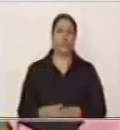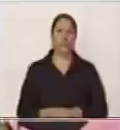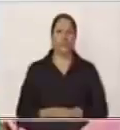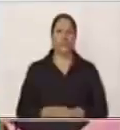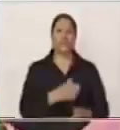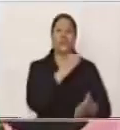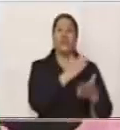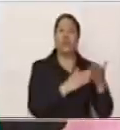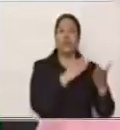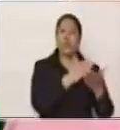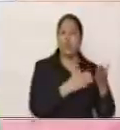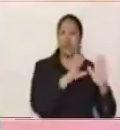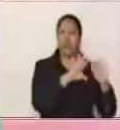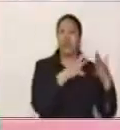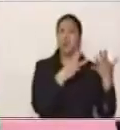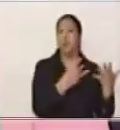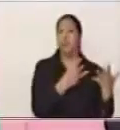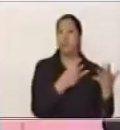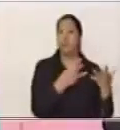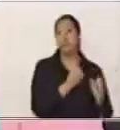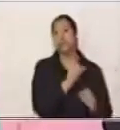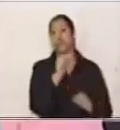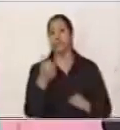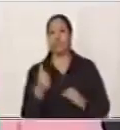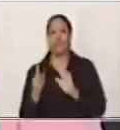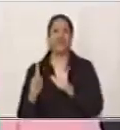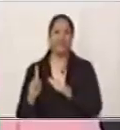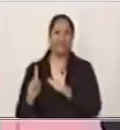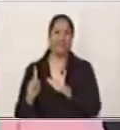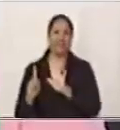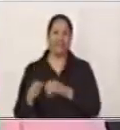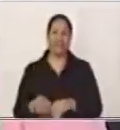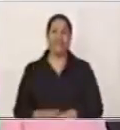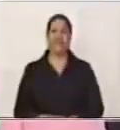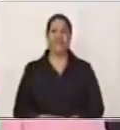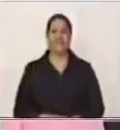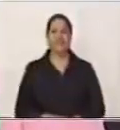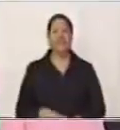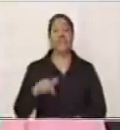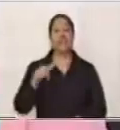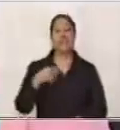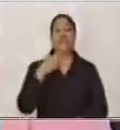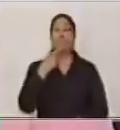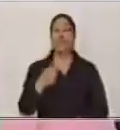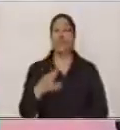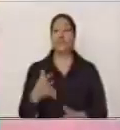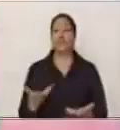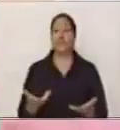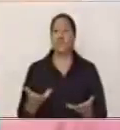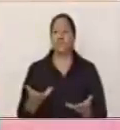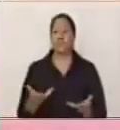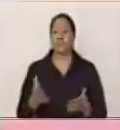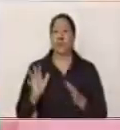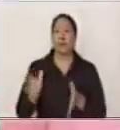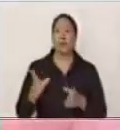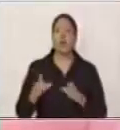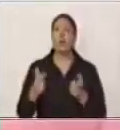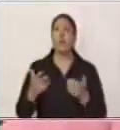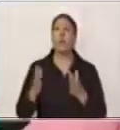y la tercera de 18 es 6. Nuestro resultado queda de la siguiente